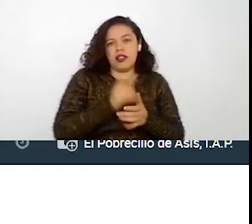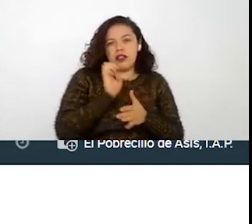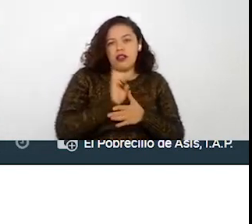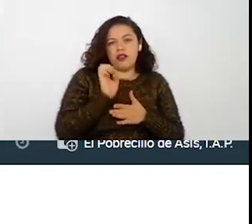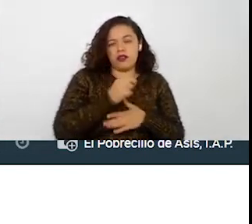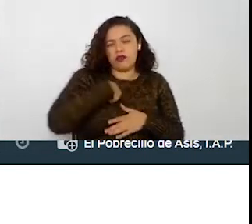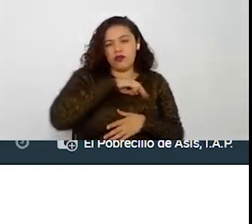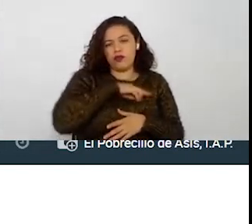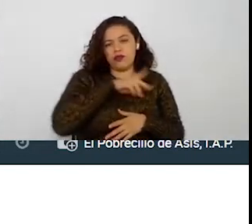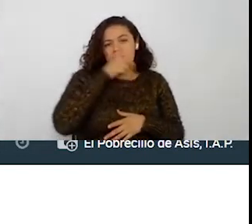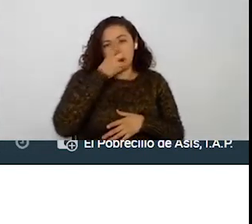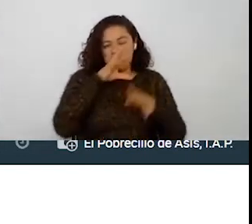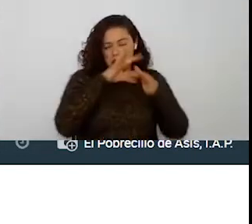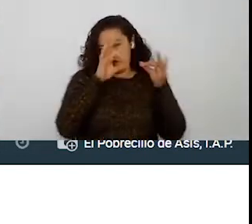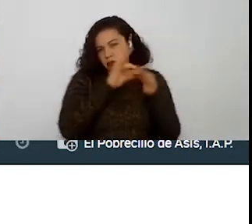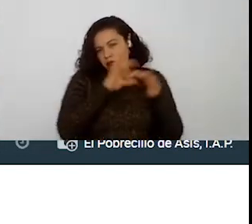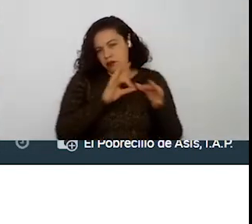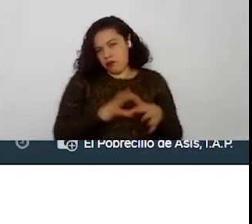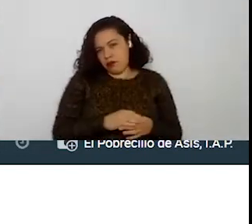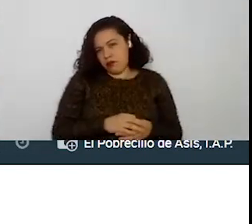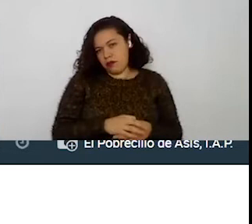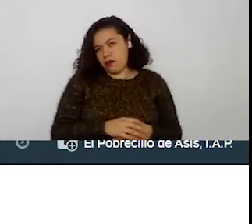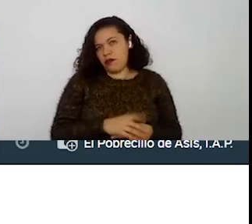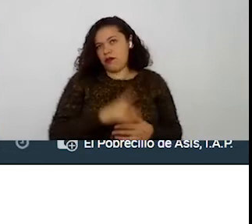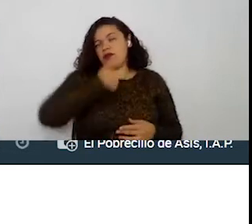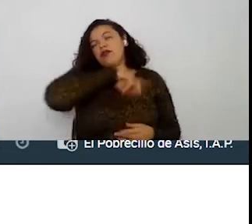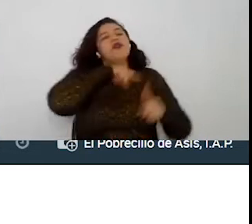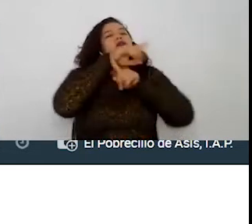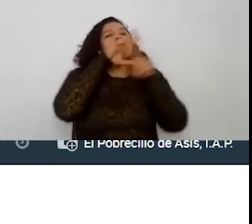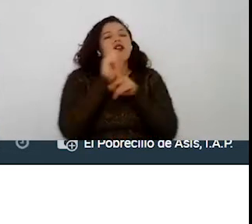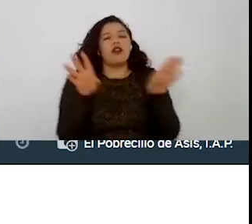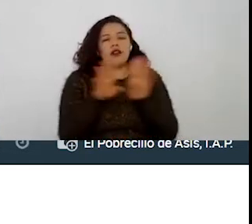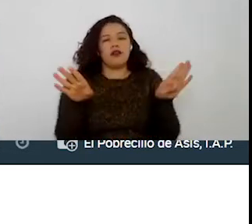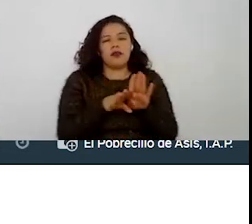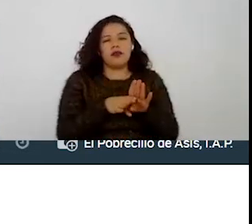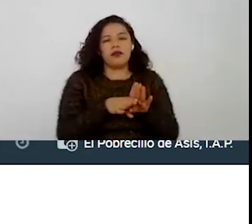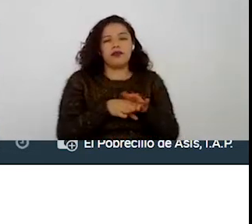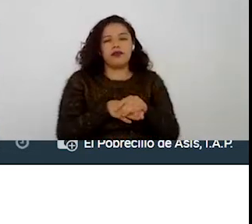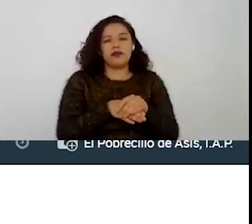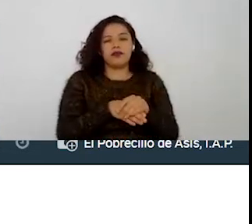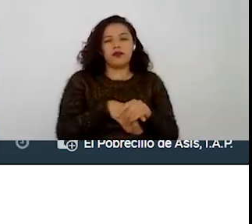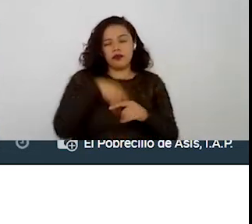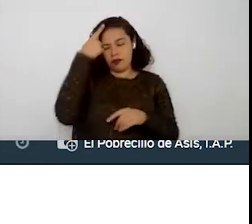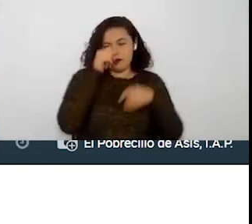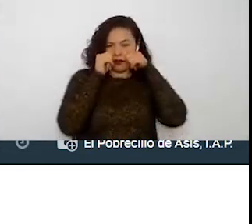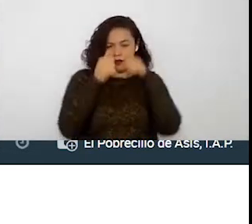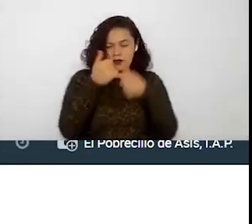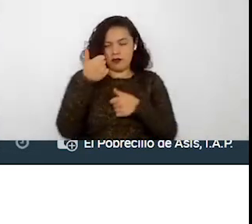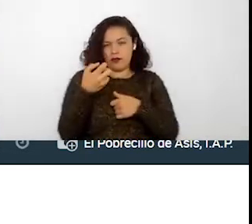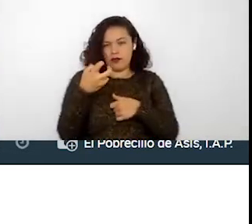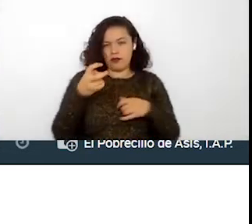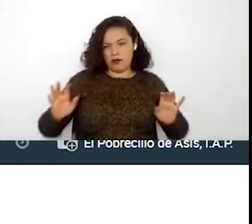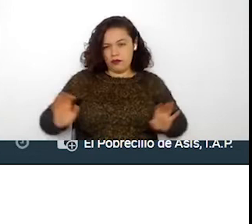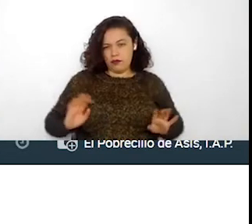señalando y consideramos que lo vamos a lograr a través de este tipo de atención sí Y ahí